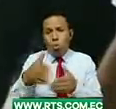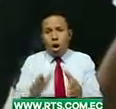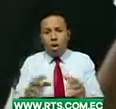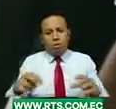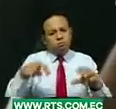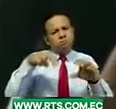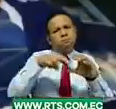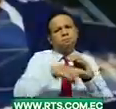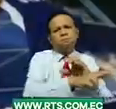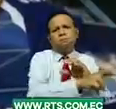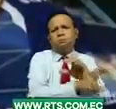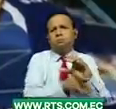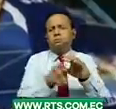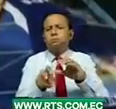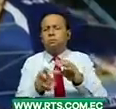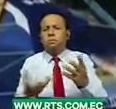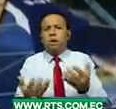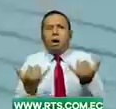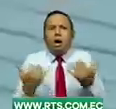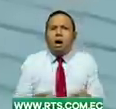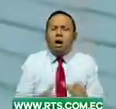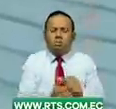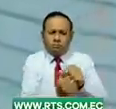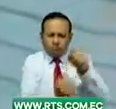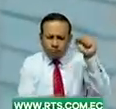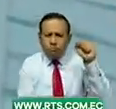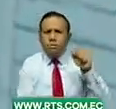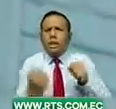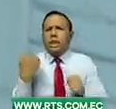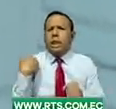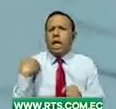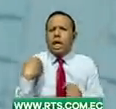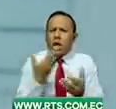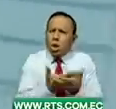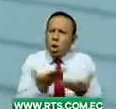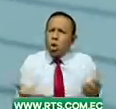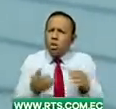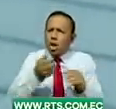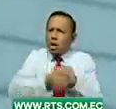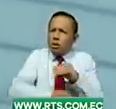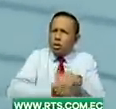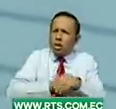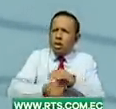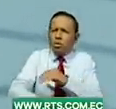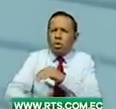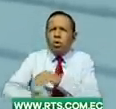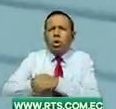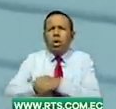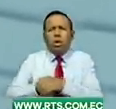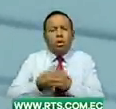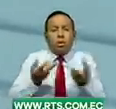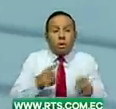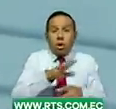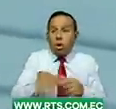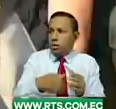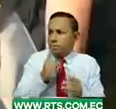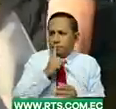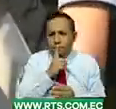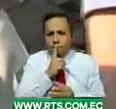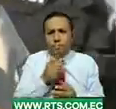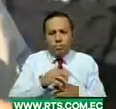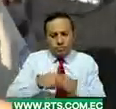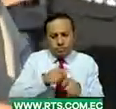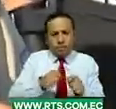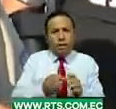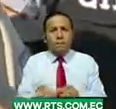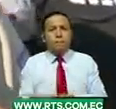nuevamente encontraron muchos objetos escondidos, otros instalados y lanzados a los techos en pequeños bultos. Hasta el momento nosotros tenemos